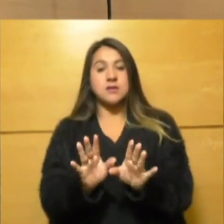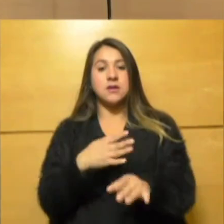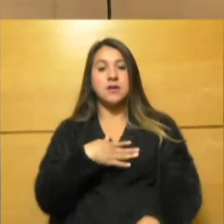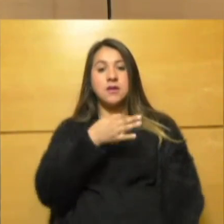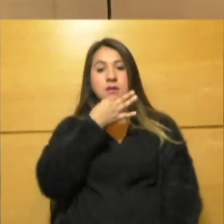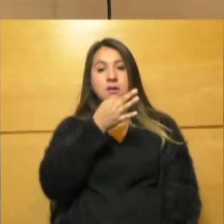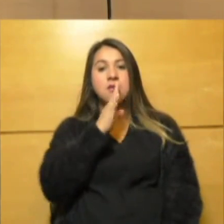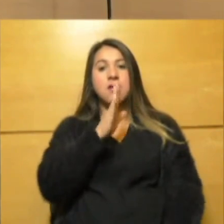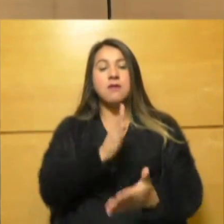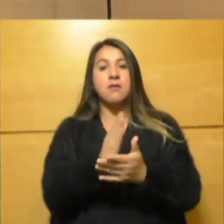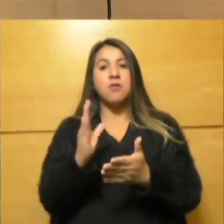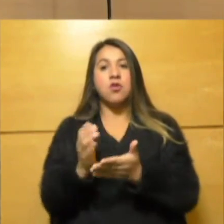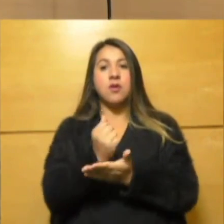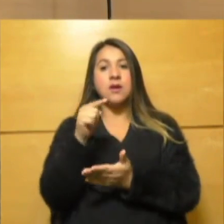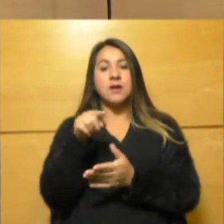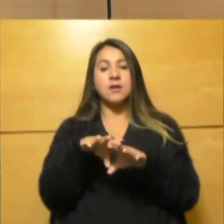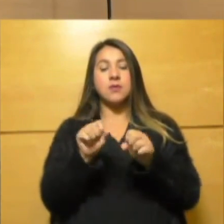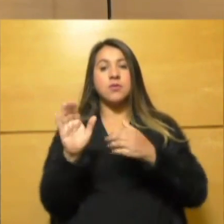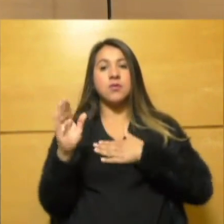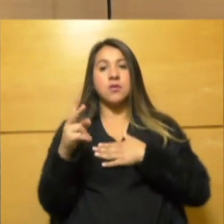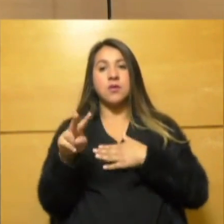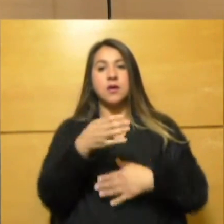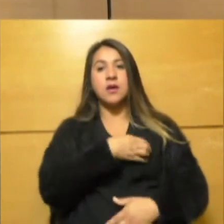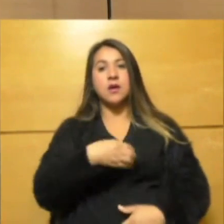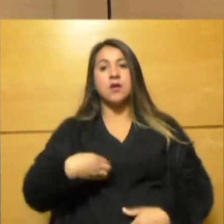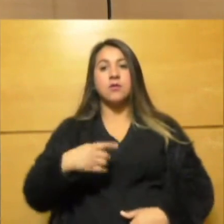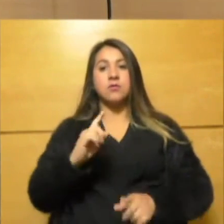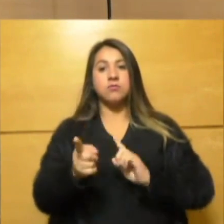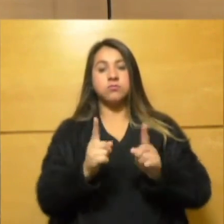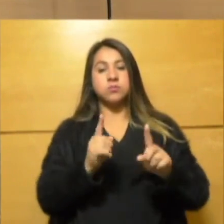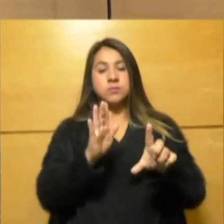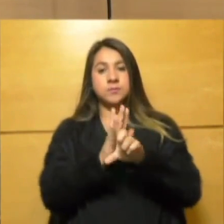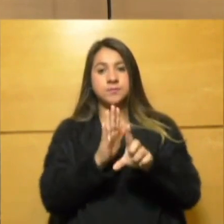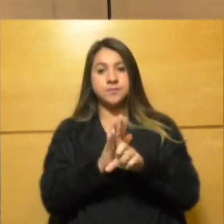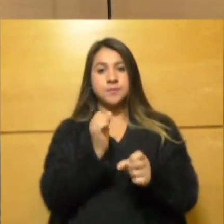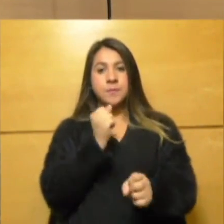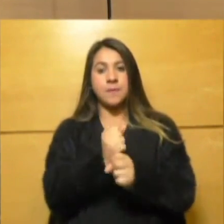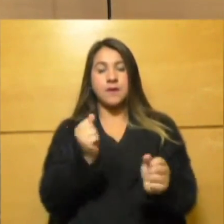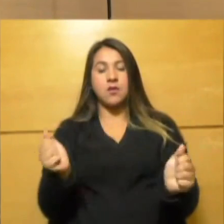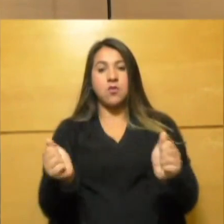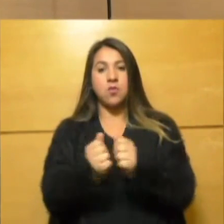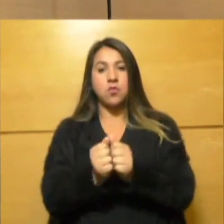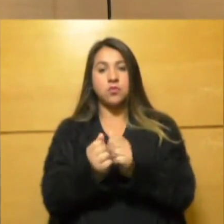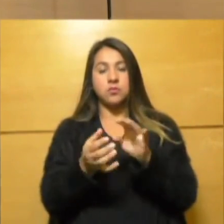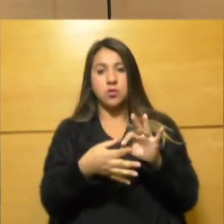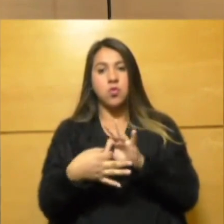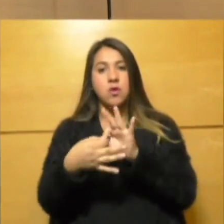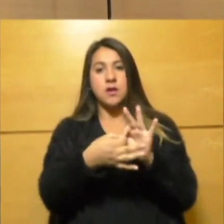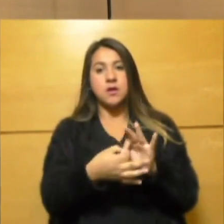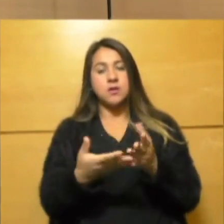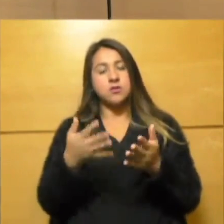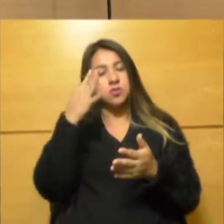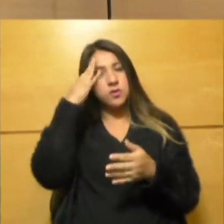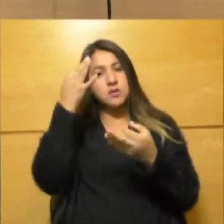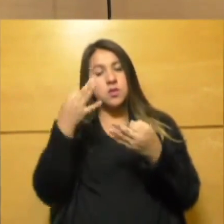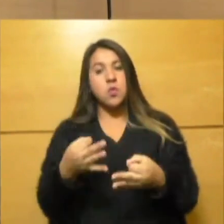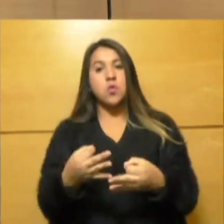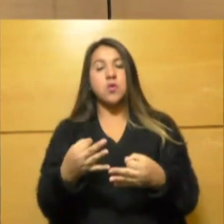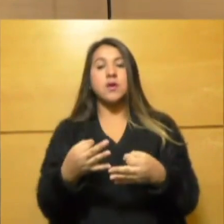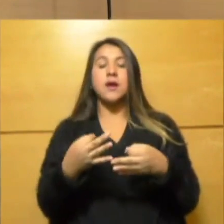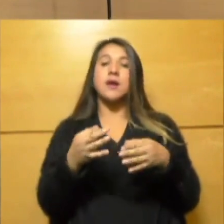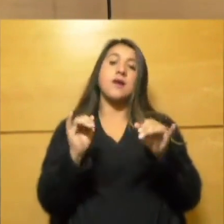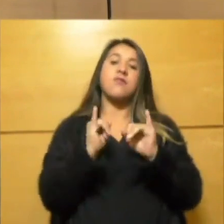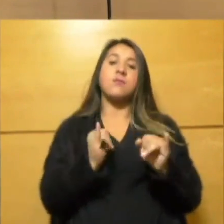que debemos lograr que este pacto de gobernabilidad parlamentaria y por trabajar en conjunto, porque estoy convencido que es la